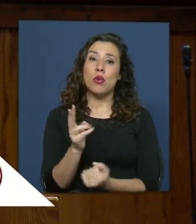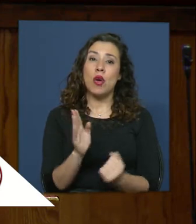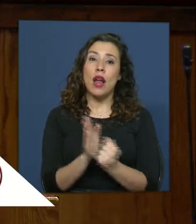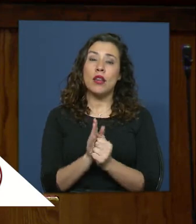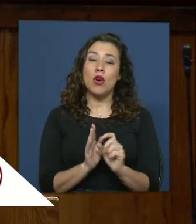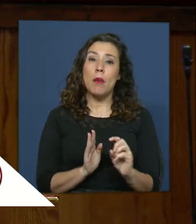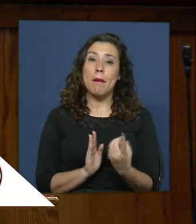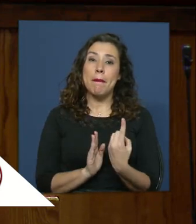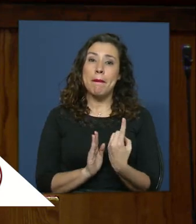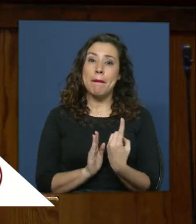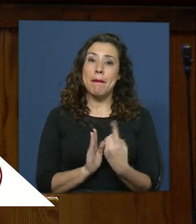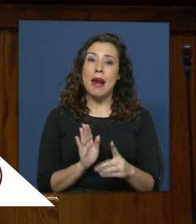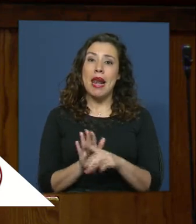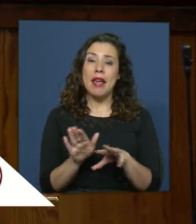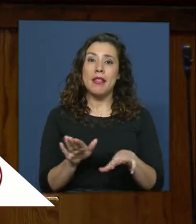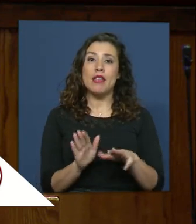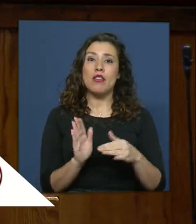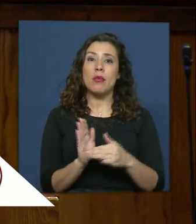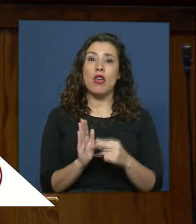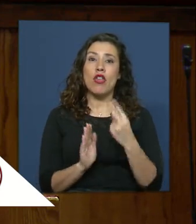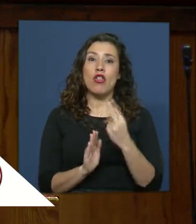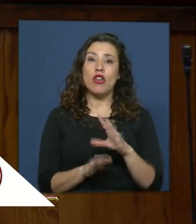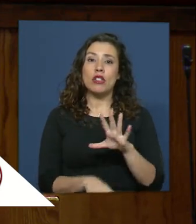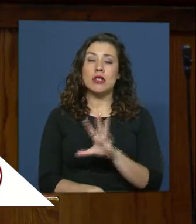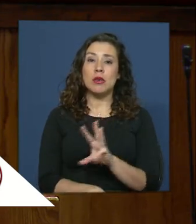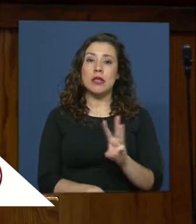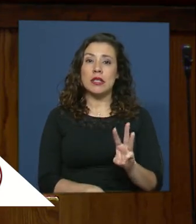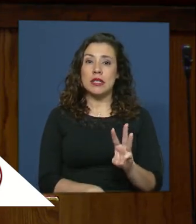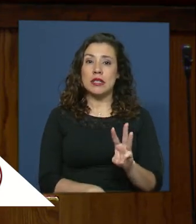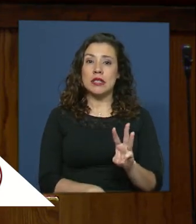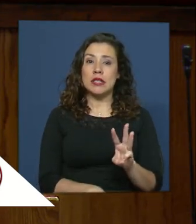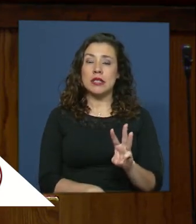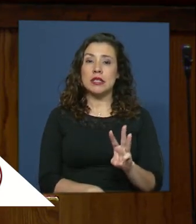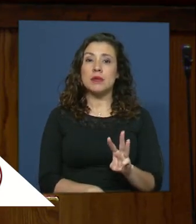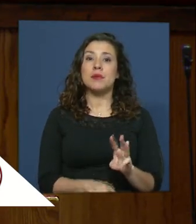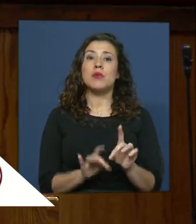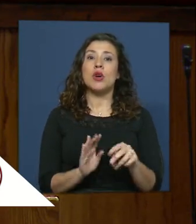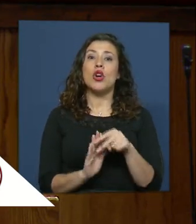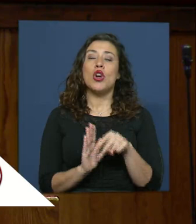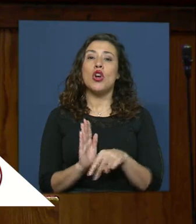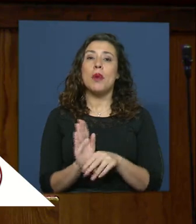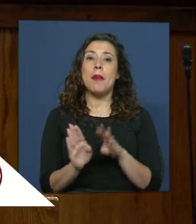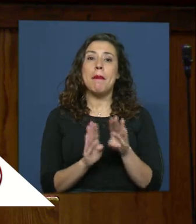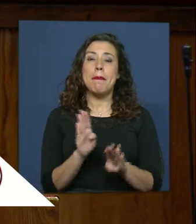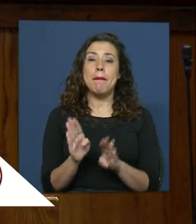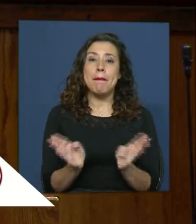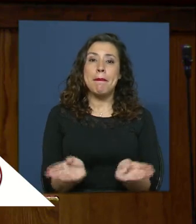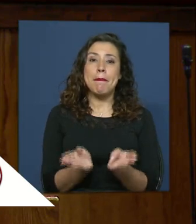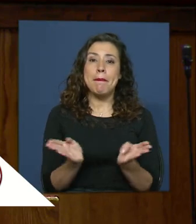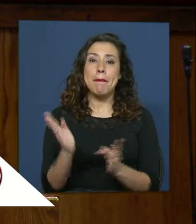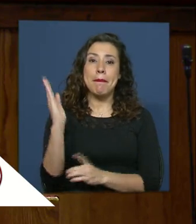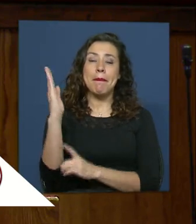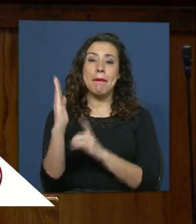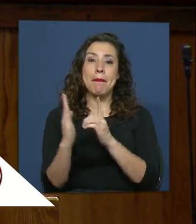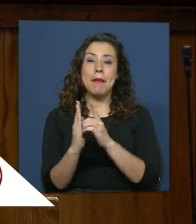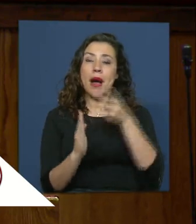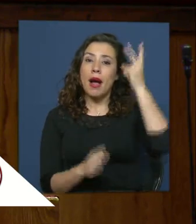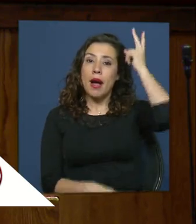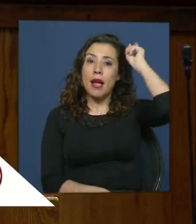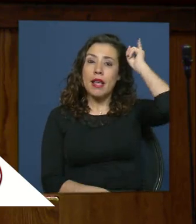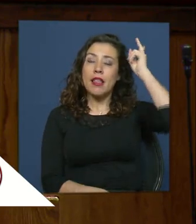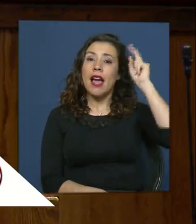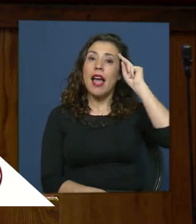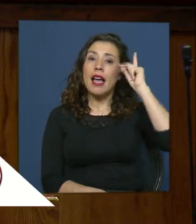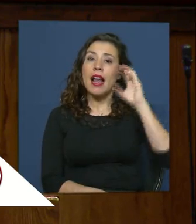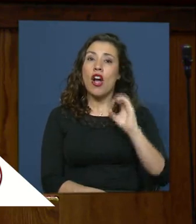artículo primero de la ley 19.253, que establece normas sobre protección, fomento y desarrollo de los indígenas y